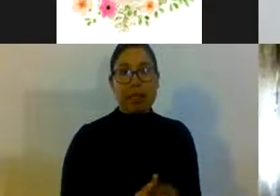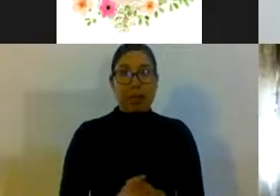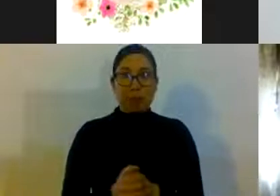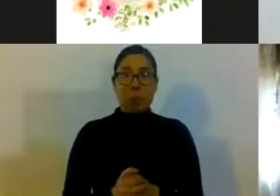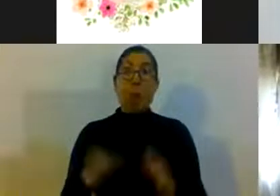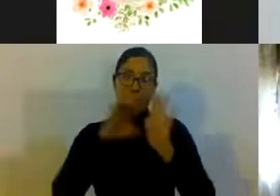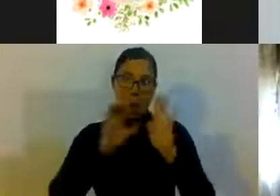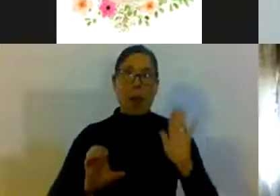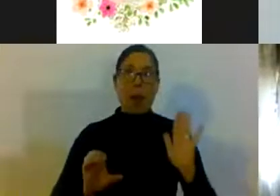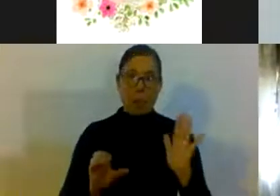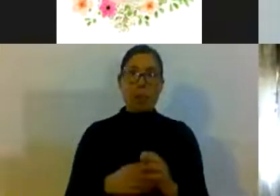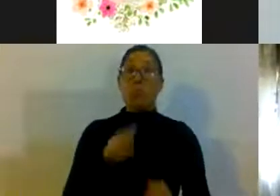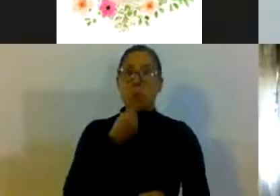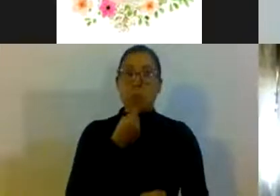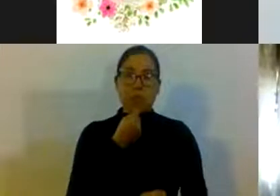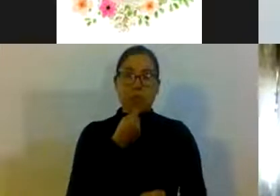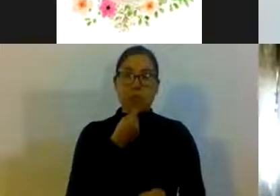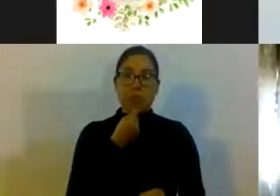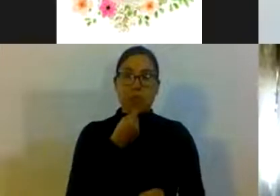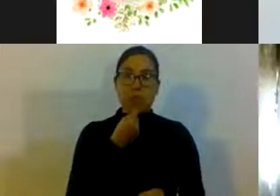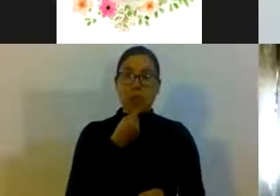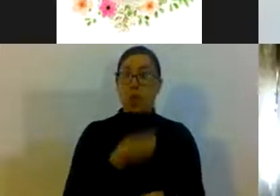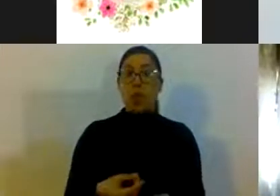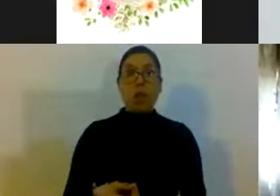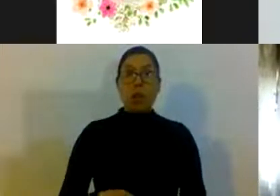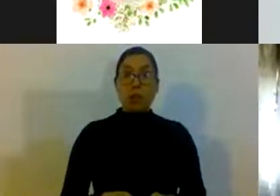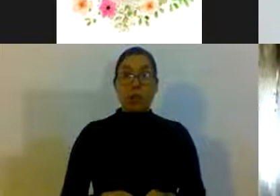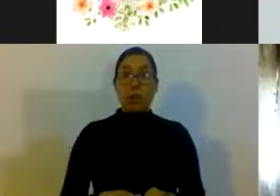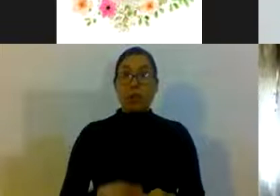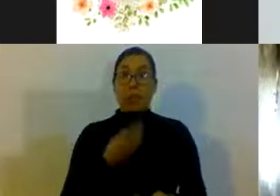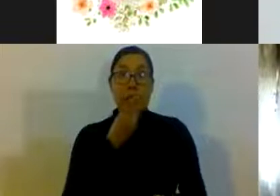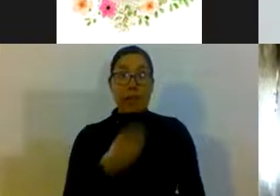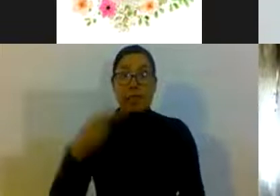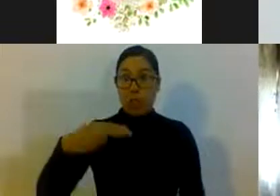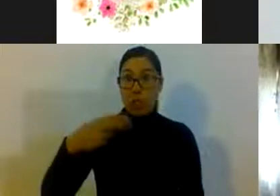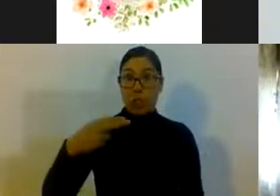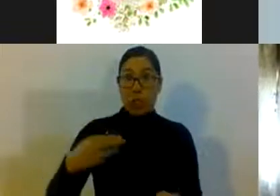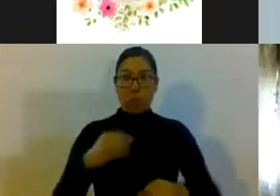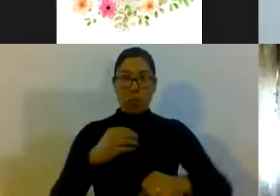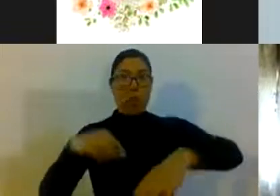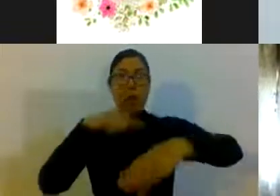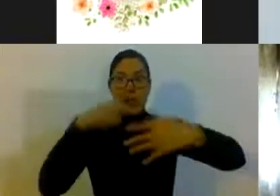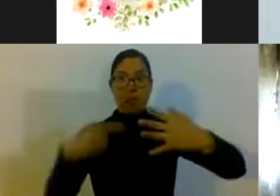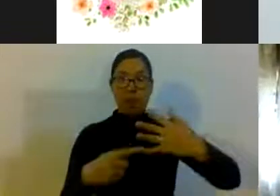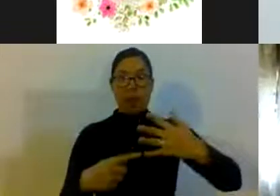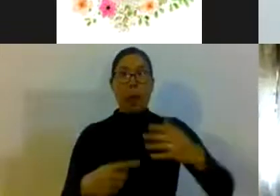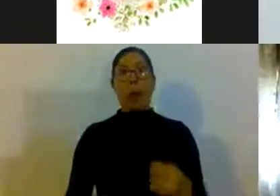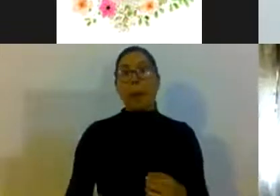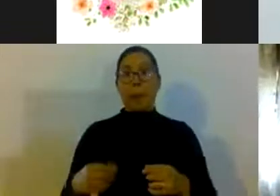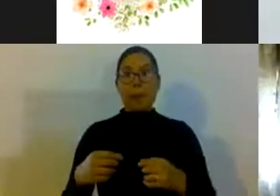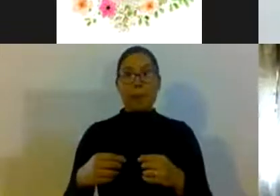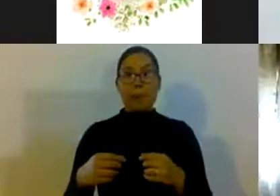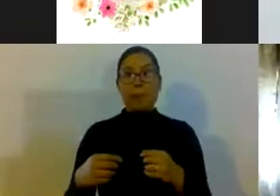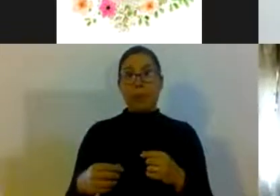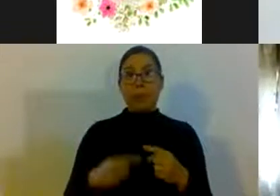a nuestro cuerpo, no decimos las partes como deben de ser, cómo se llama, que se llama pene, que se llama vagina, que se